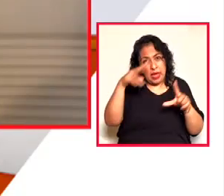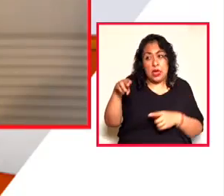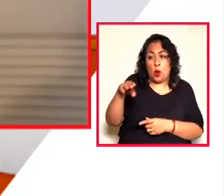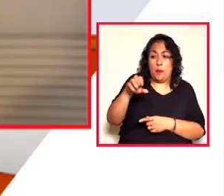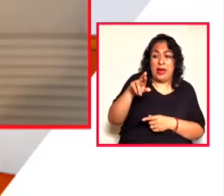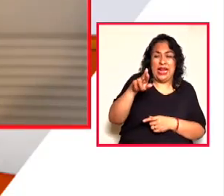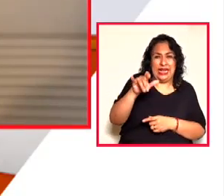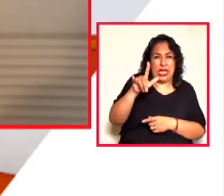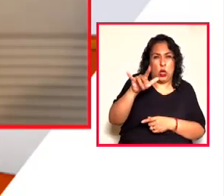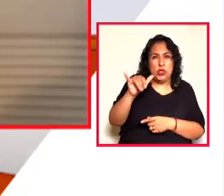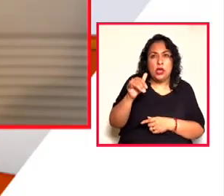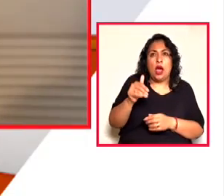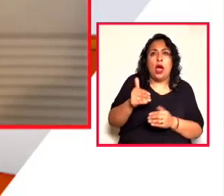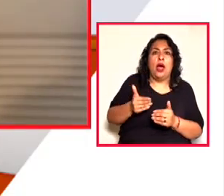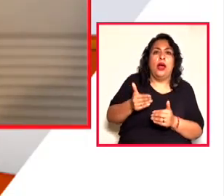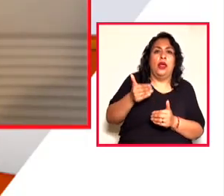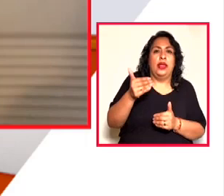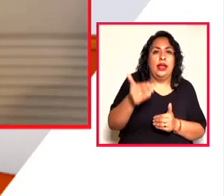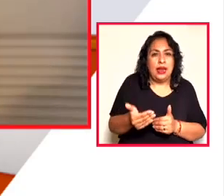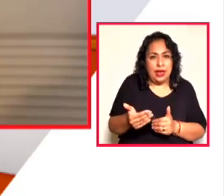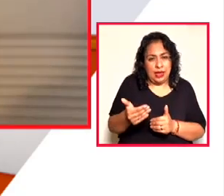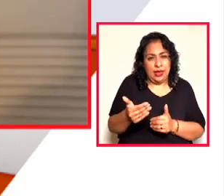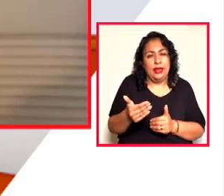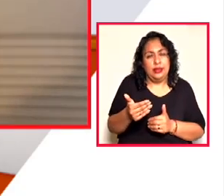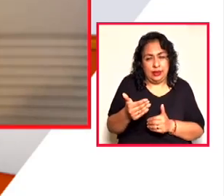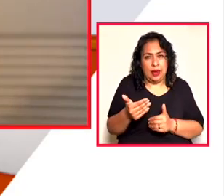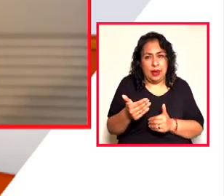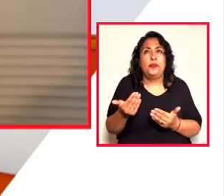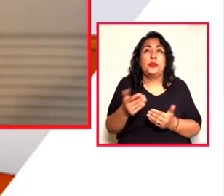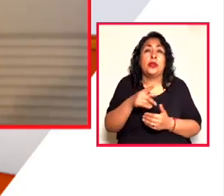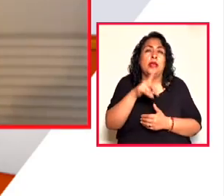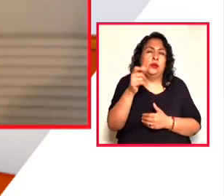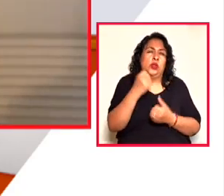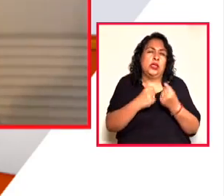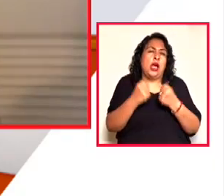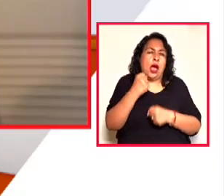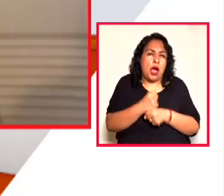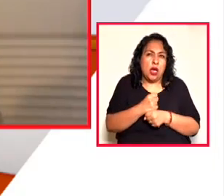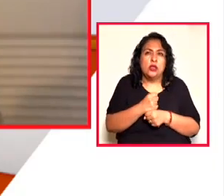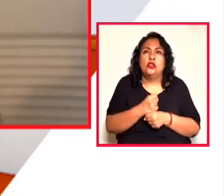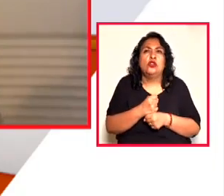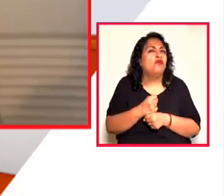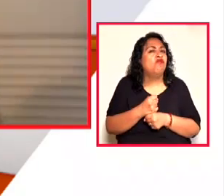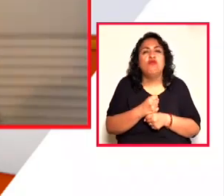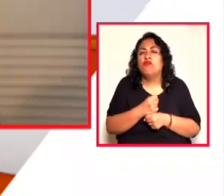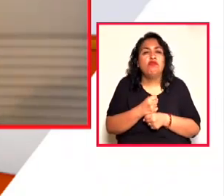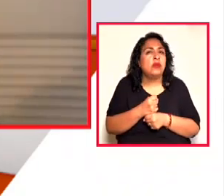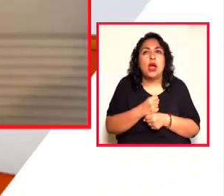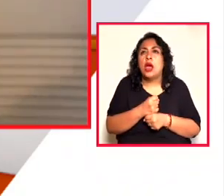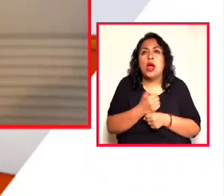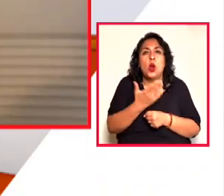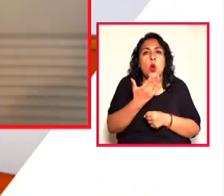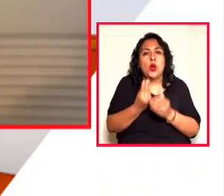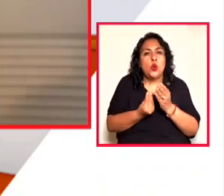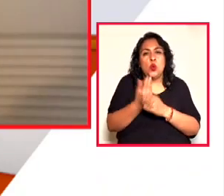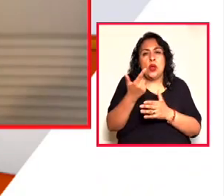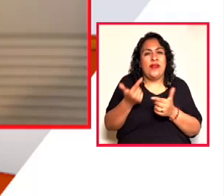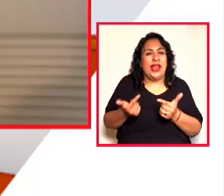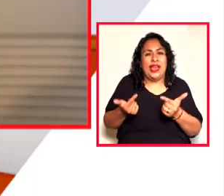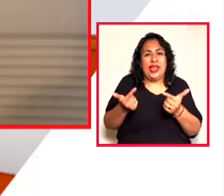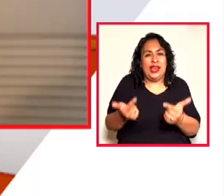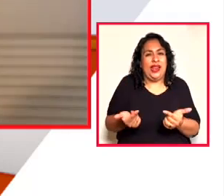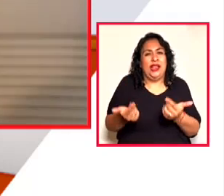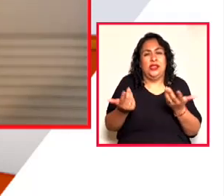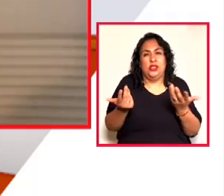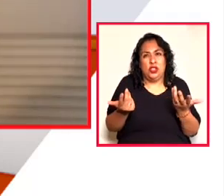va a adelantar a lo que décadas después, ¿no?, haría la nueva generación de